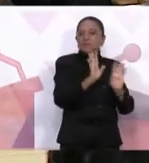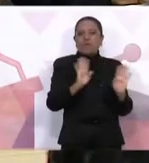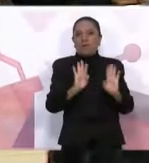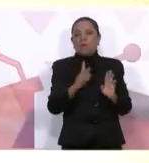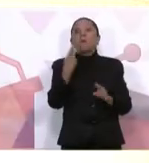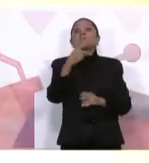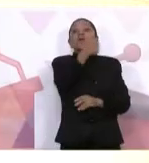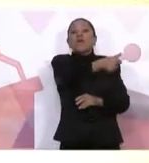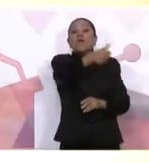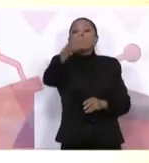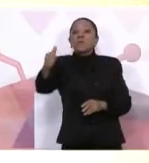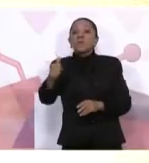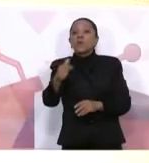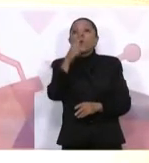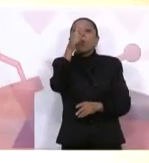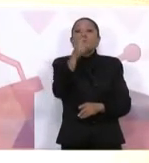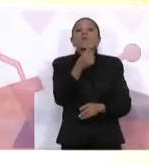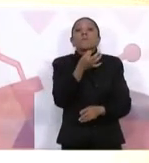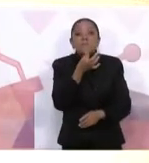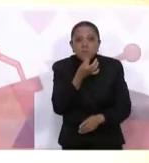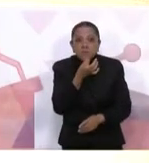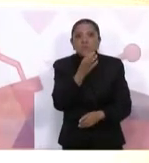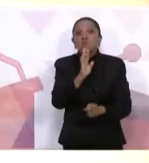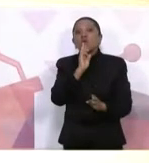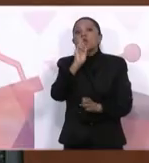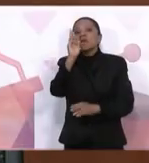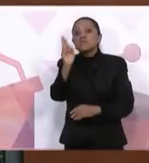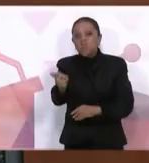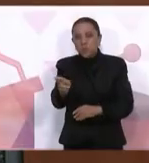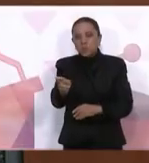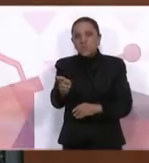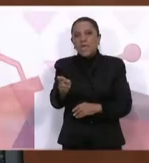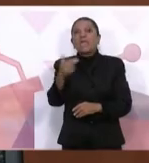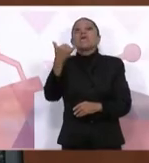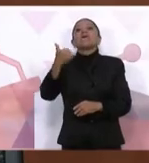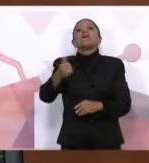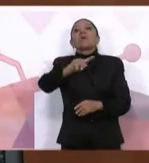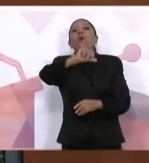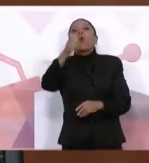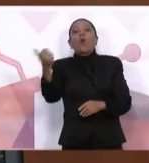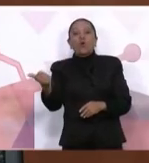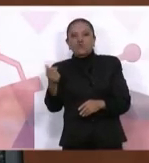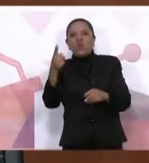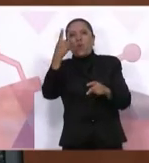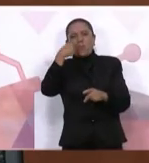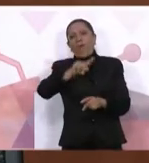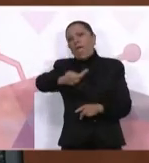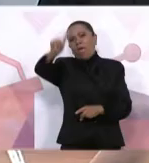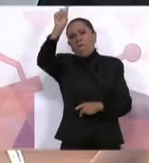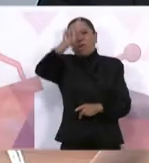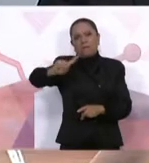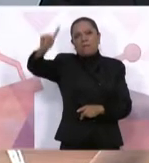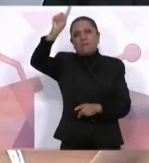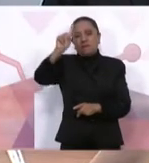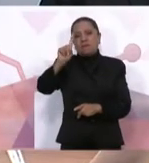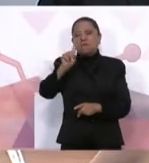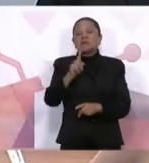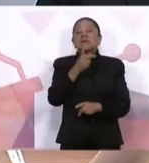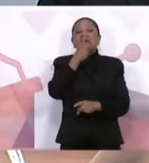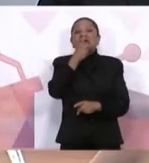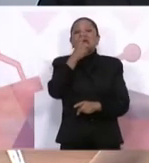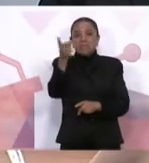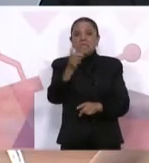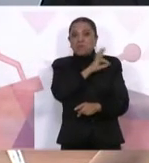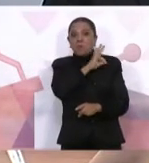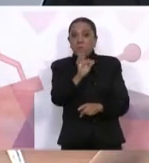una pregunta por parte de los moderadores y en este caso cabe señalar que no habrá réplicas concluidos el